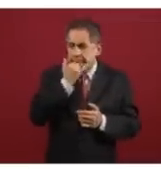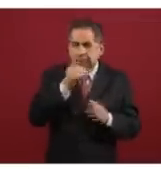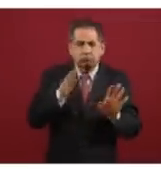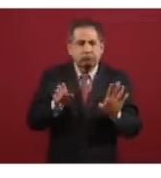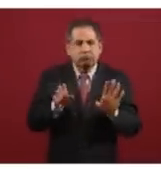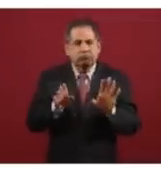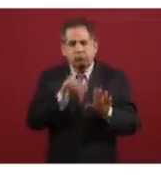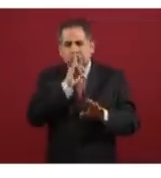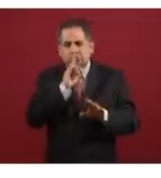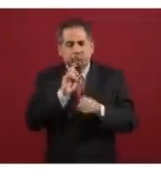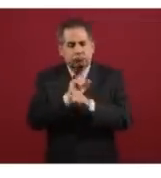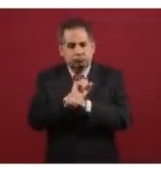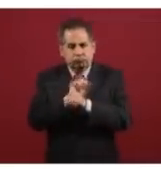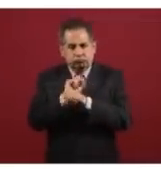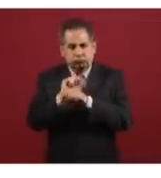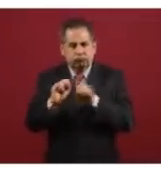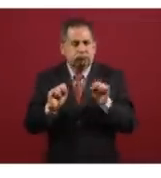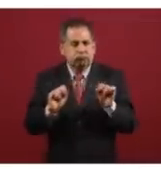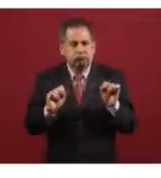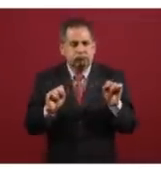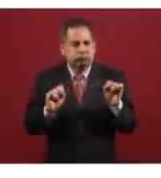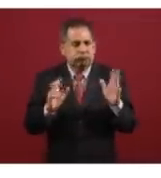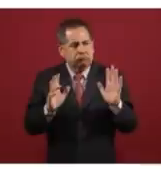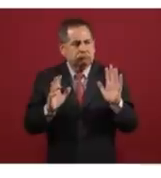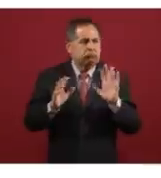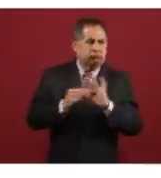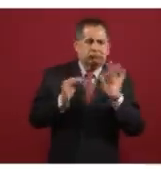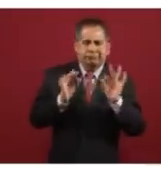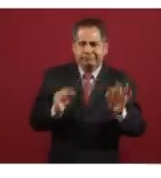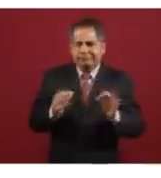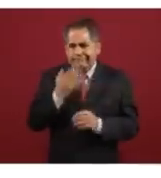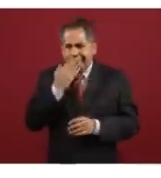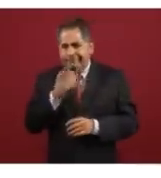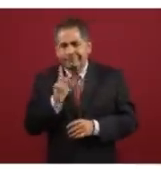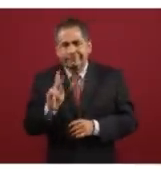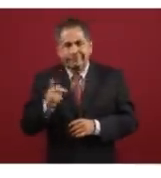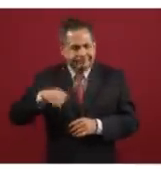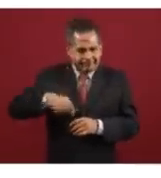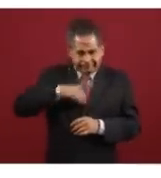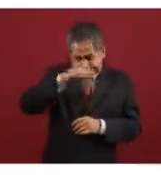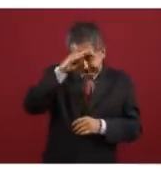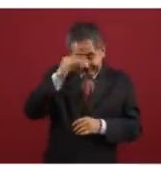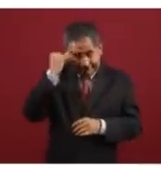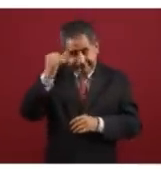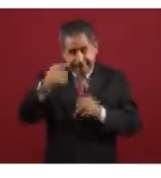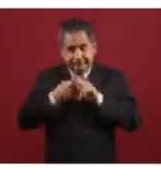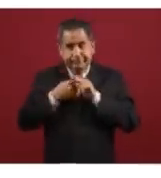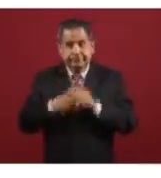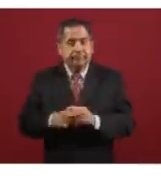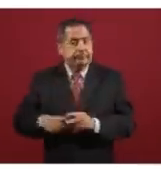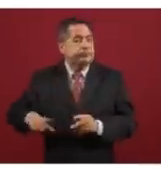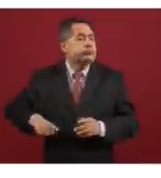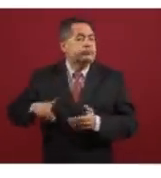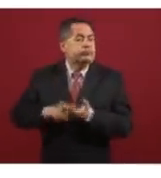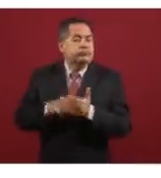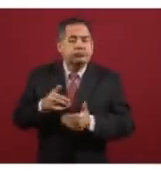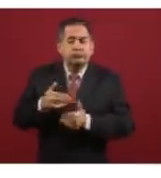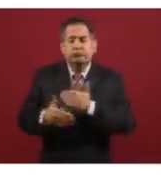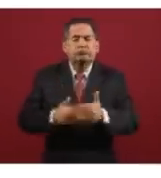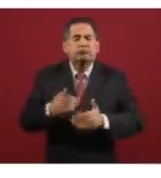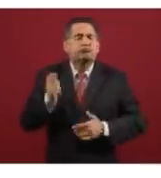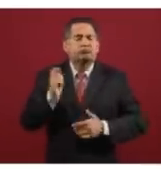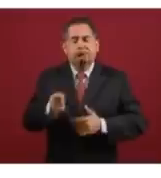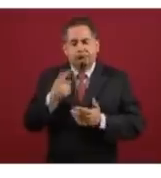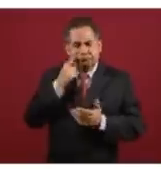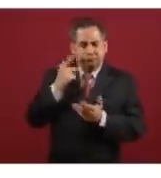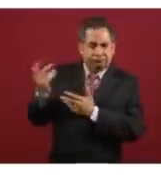Nada, absolutamente nada que presumir. Pero nosotros nos planteamos desde el inicio del gobierno que